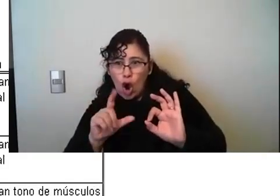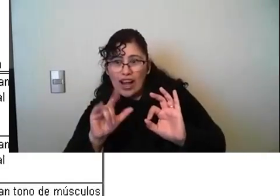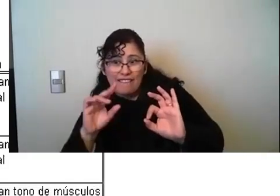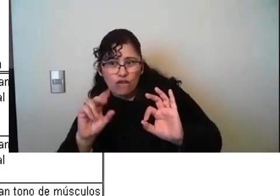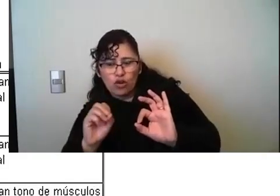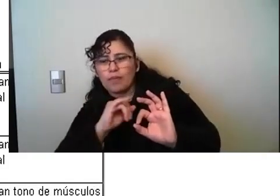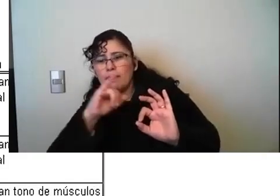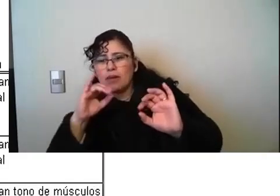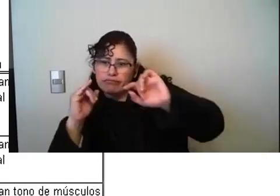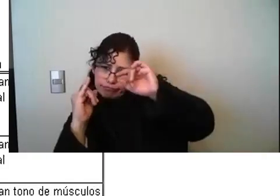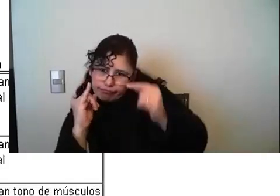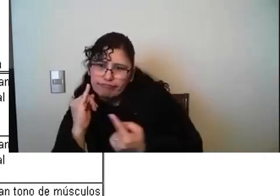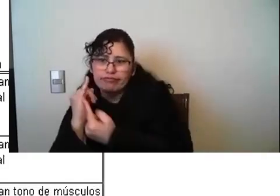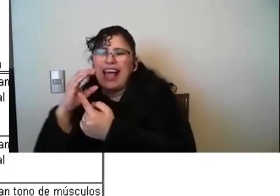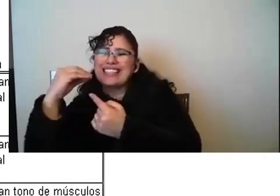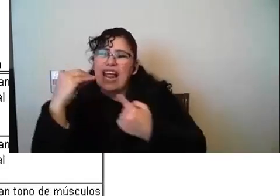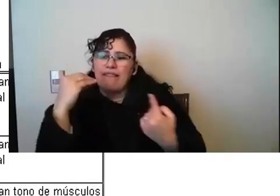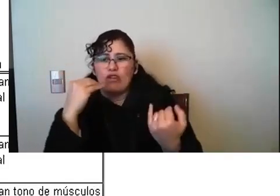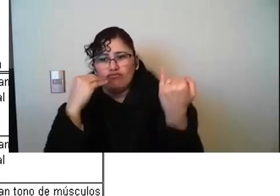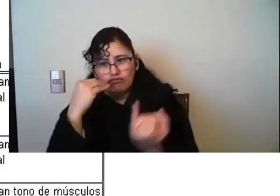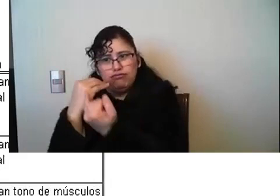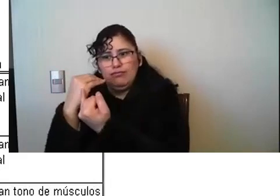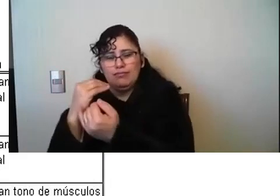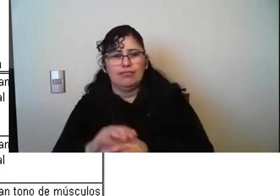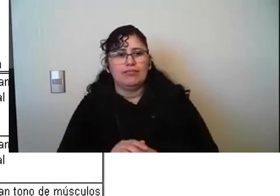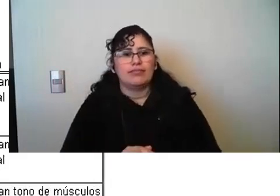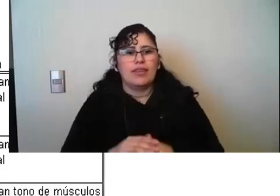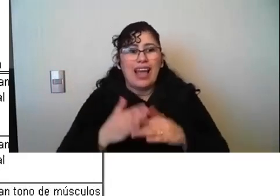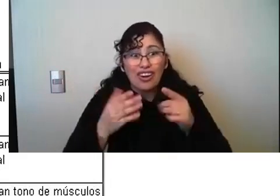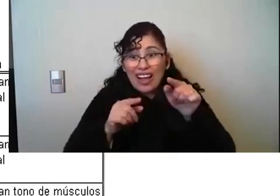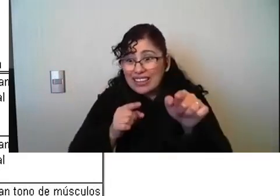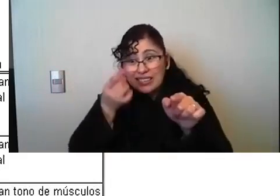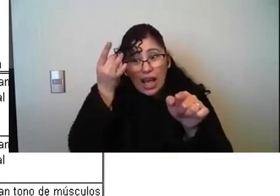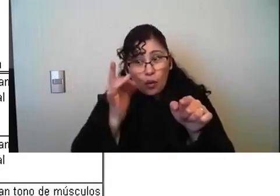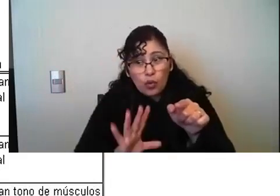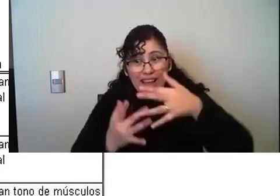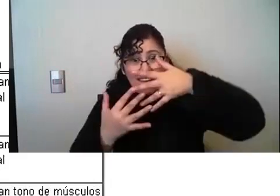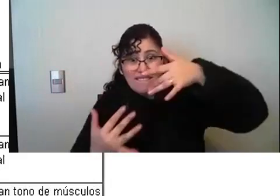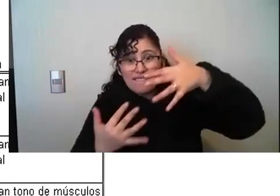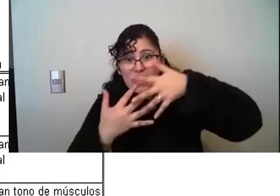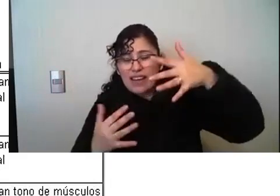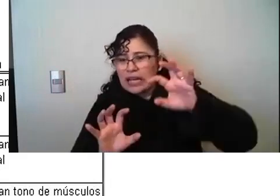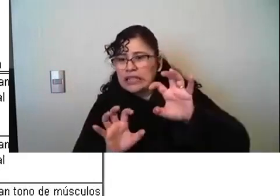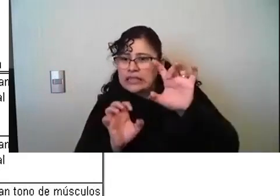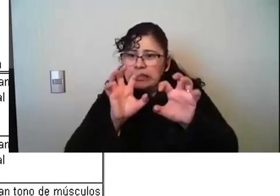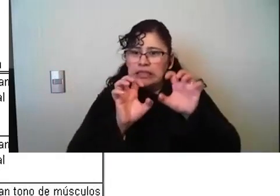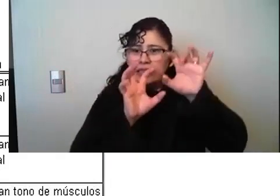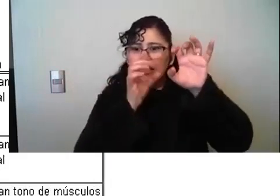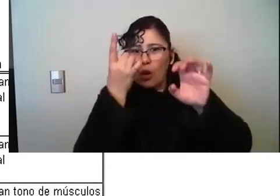cerebelo. ¿Ya? Estas son las únicas fibras trepadoras. Todo el